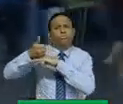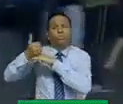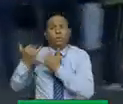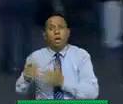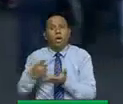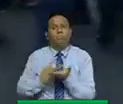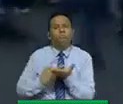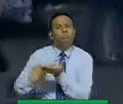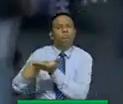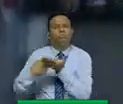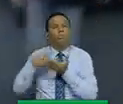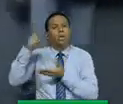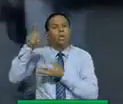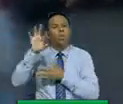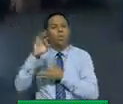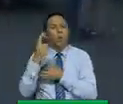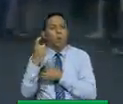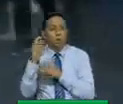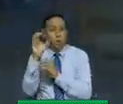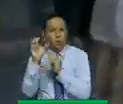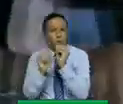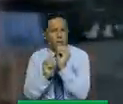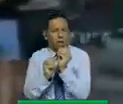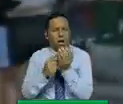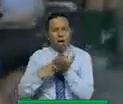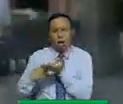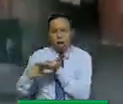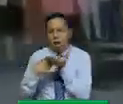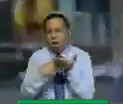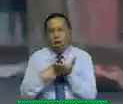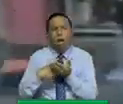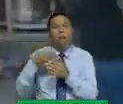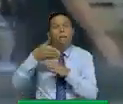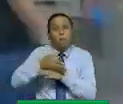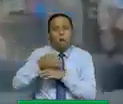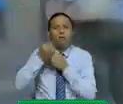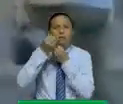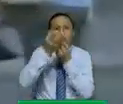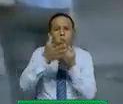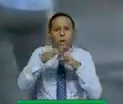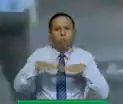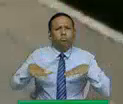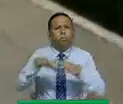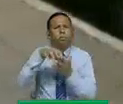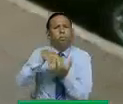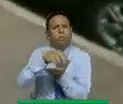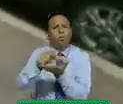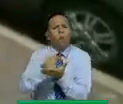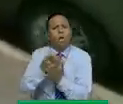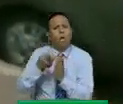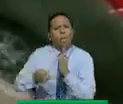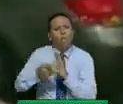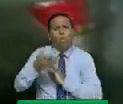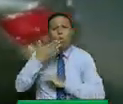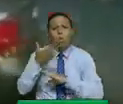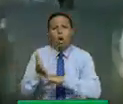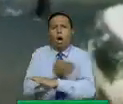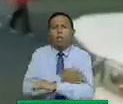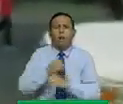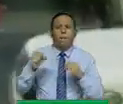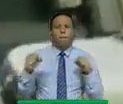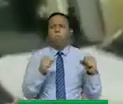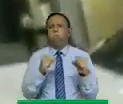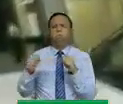ECU 911, donde se espera que se actualice información de lo ocurrido en la provincia del Guayas, por ese temblor que provocó susto en más de